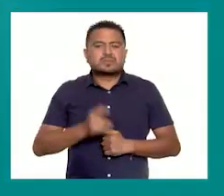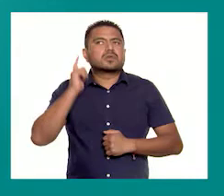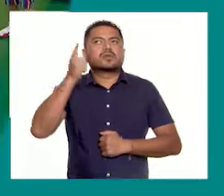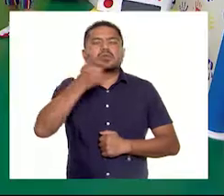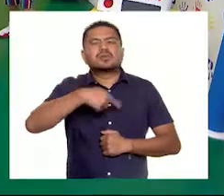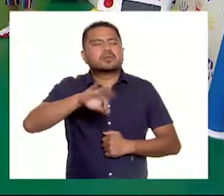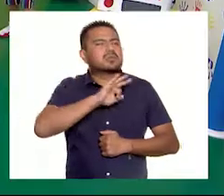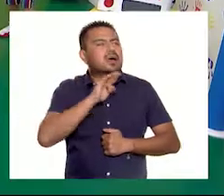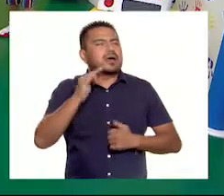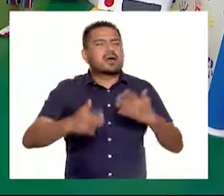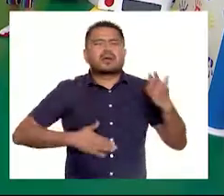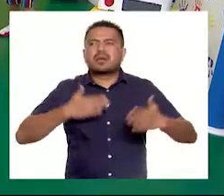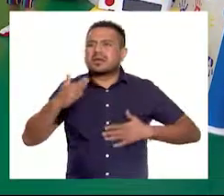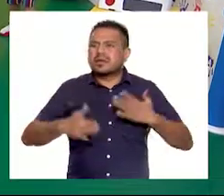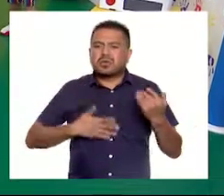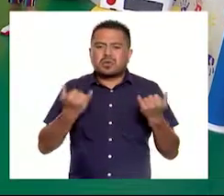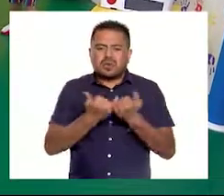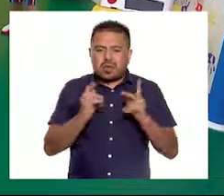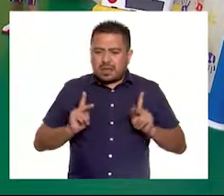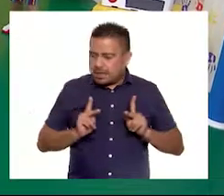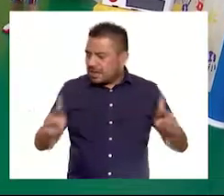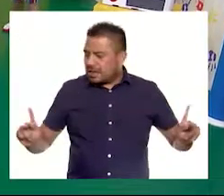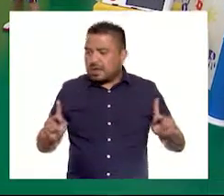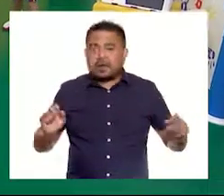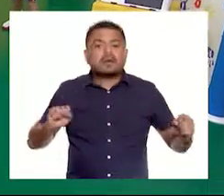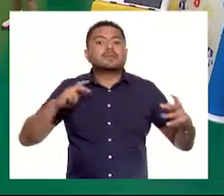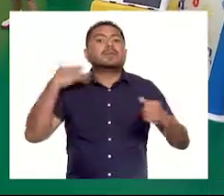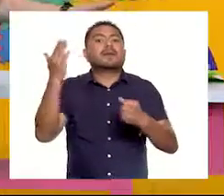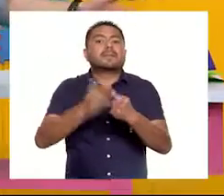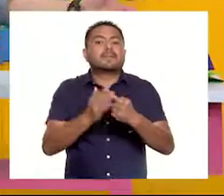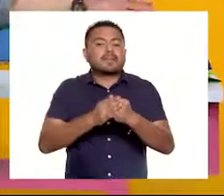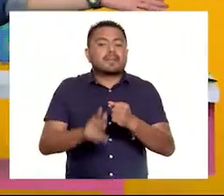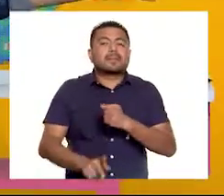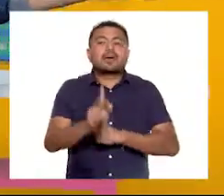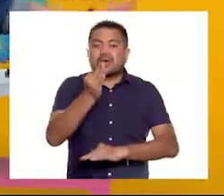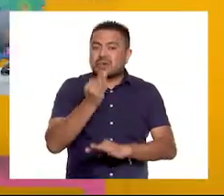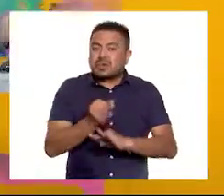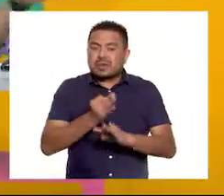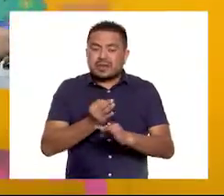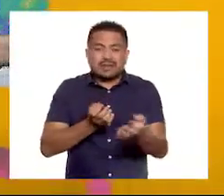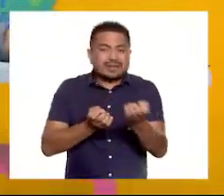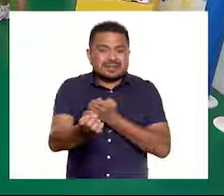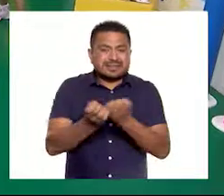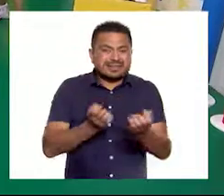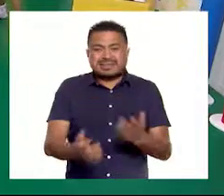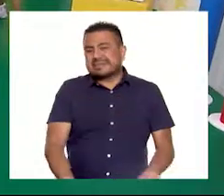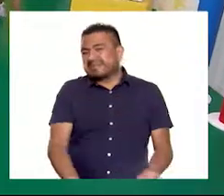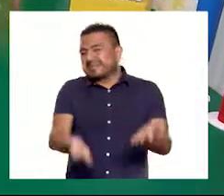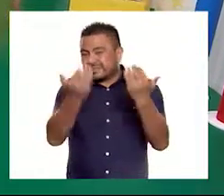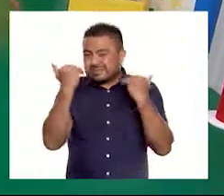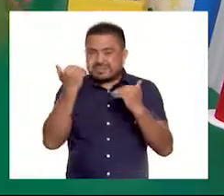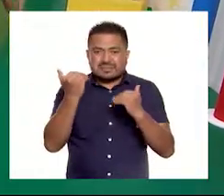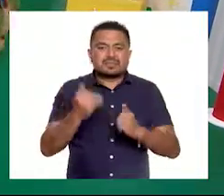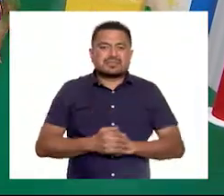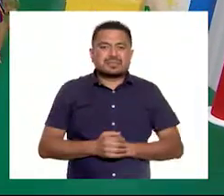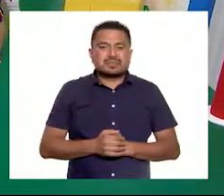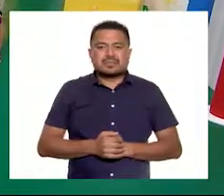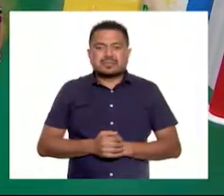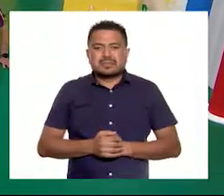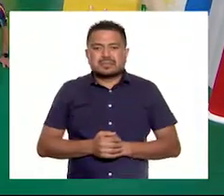Espero que lo hayan disfrutado tanto como nosotros. Nos vemos hasta la próxima. Pero antes, vamos a hacer un poquito de ejercicio para poner los límites. Por